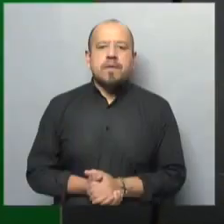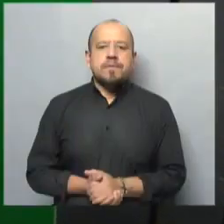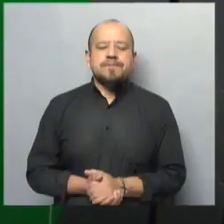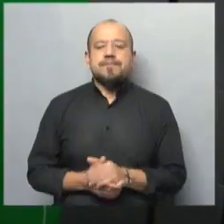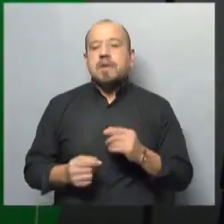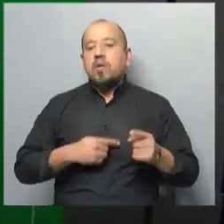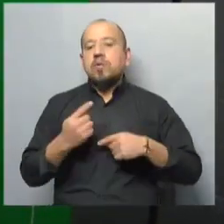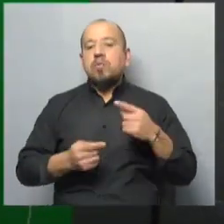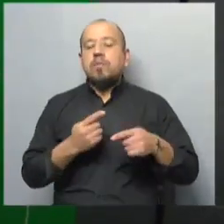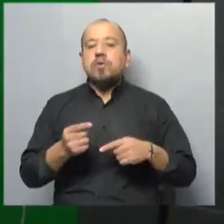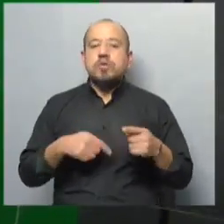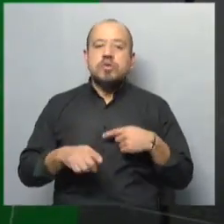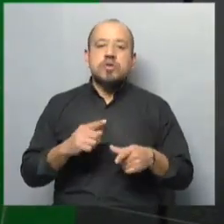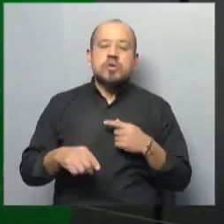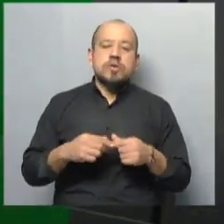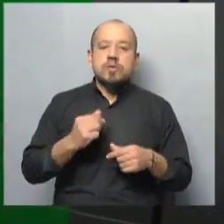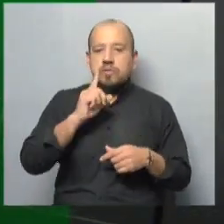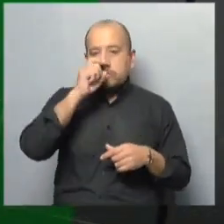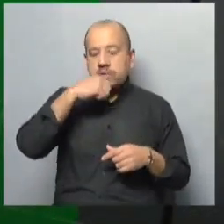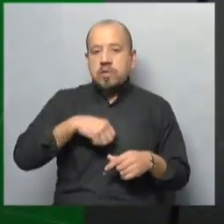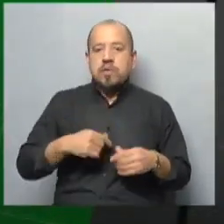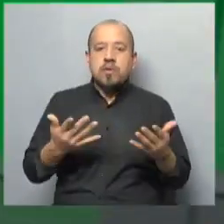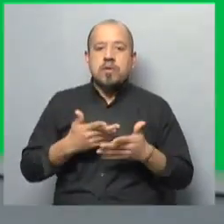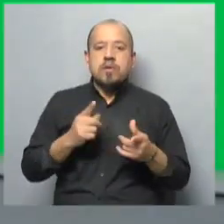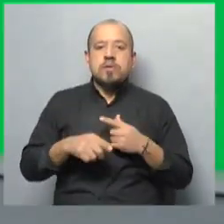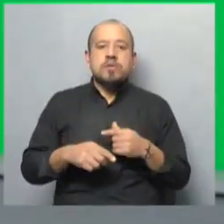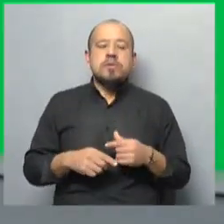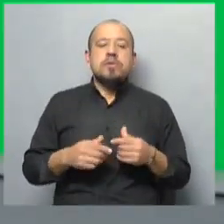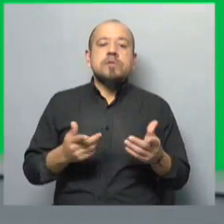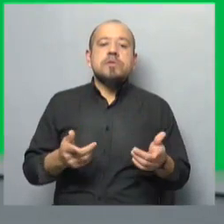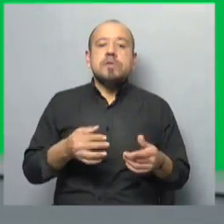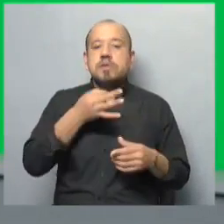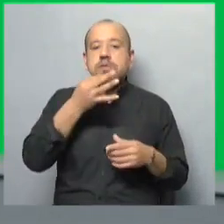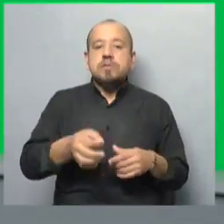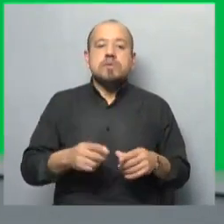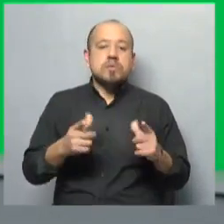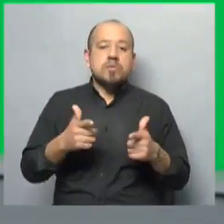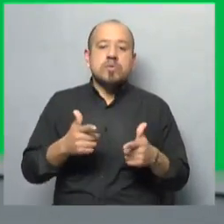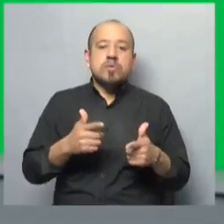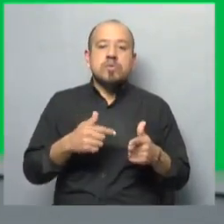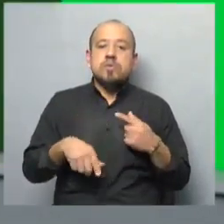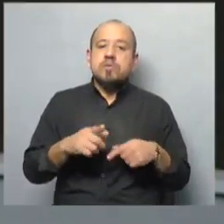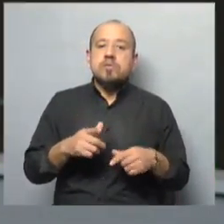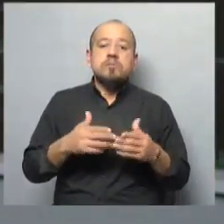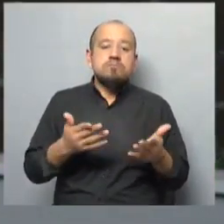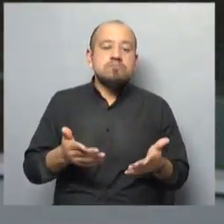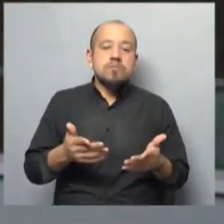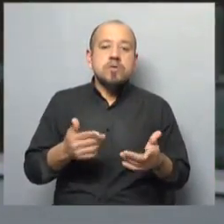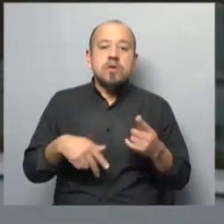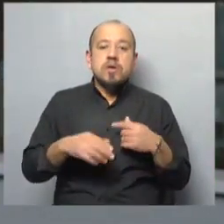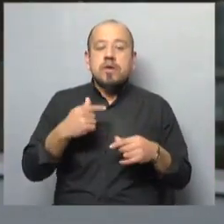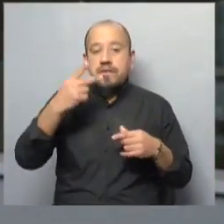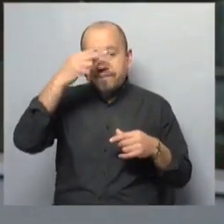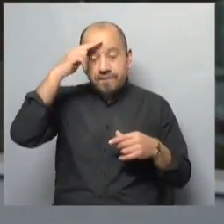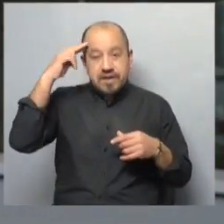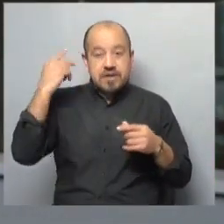Bloque de MBD Noticias. Continuamos desde Montevideo a esta hora con el informativo y les contamos que no va a haber veranillo y tampoco habrá temporal de Santa